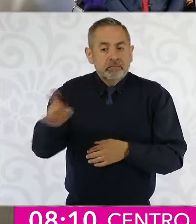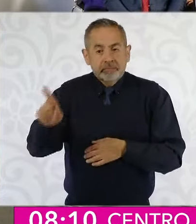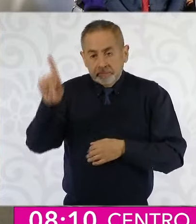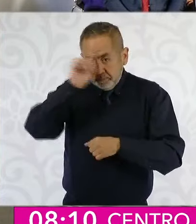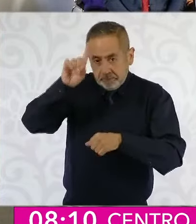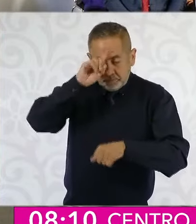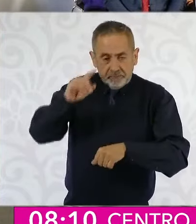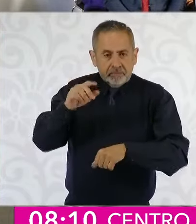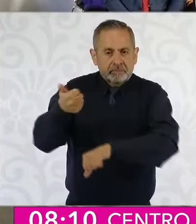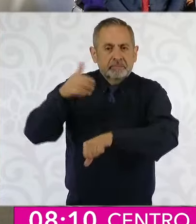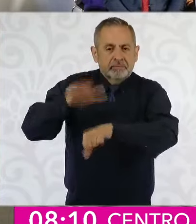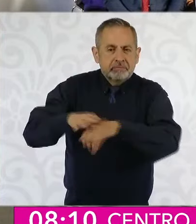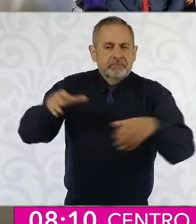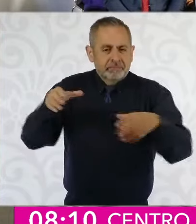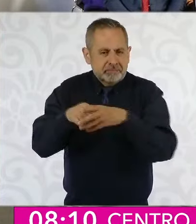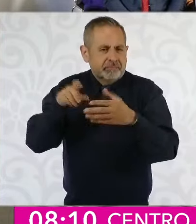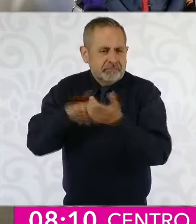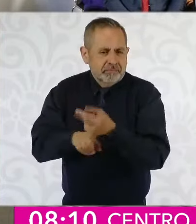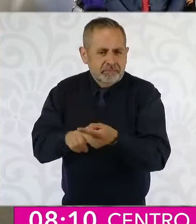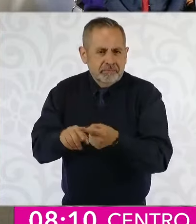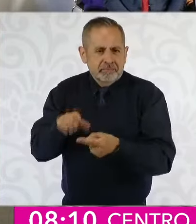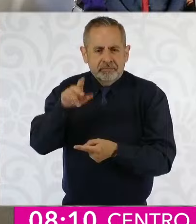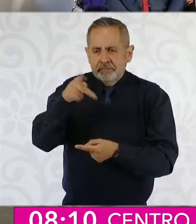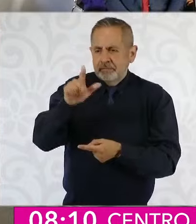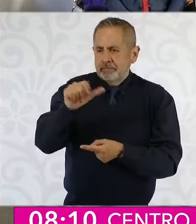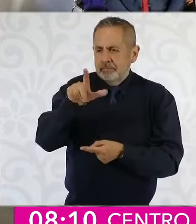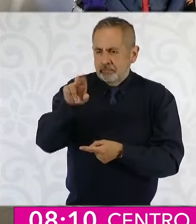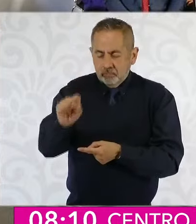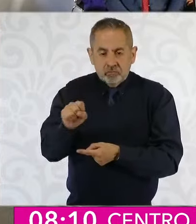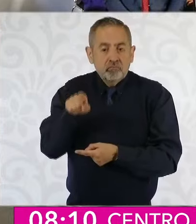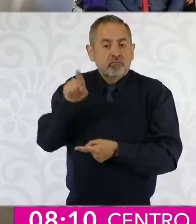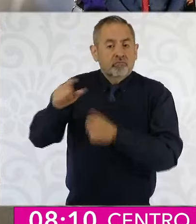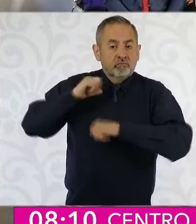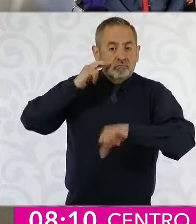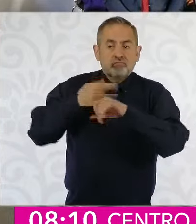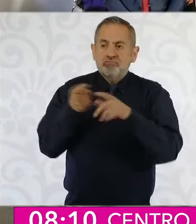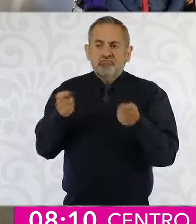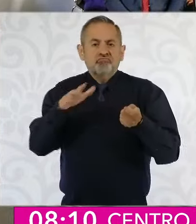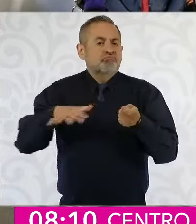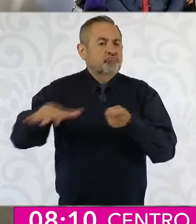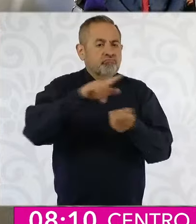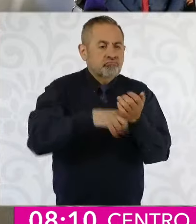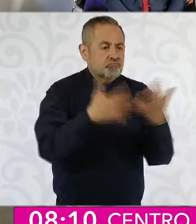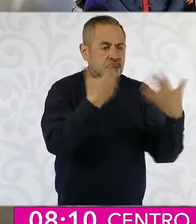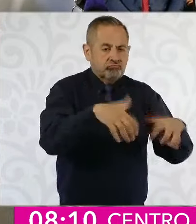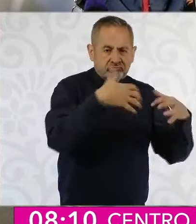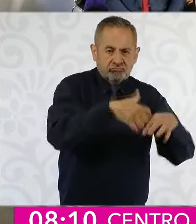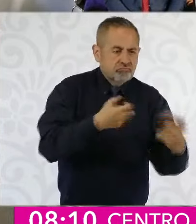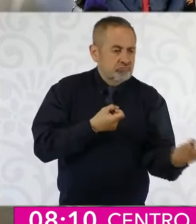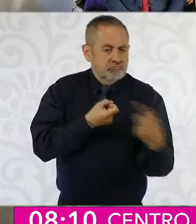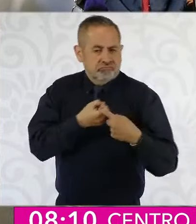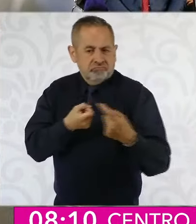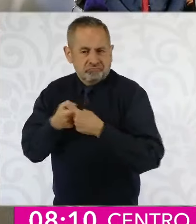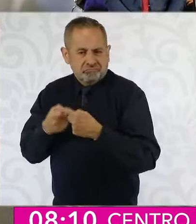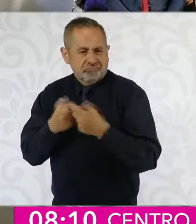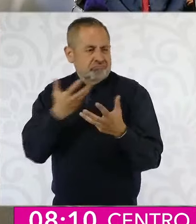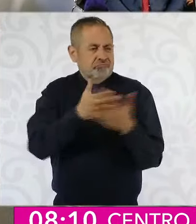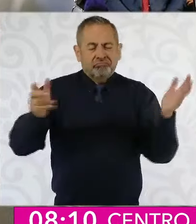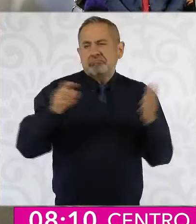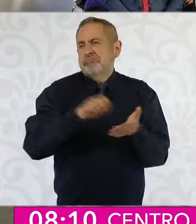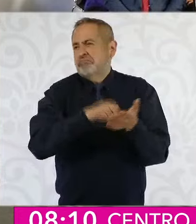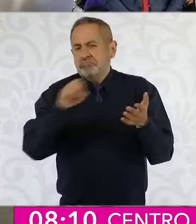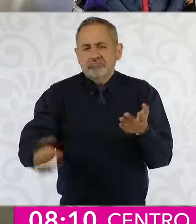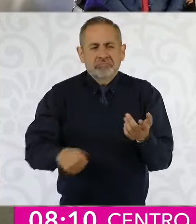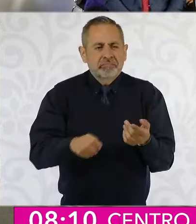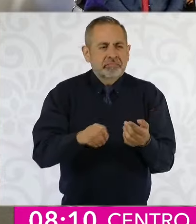de Administración de Caluz. Caluz, a su vez, es controladora de compañías como Orbia, como Grupo